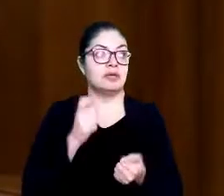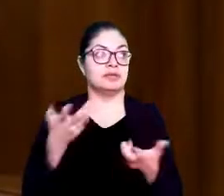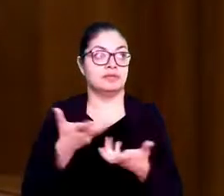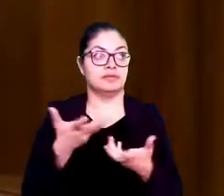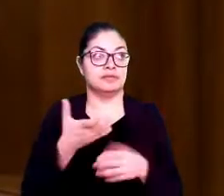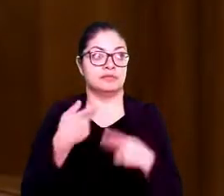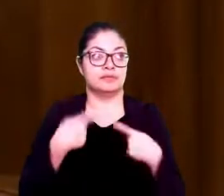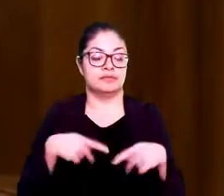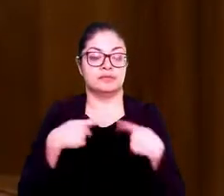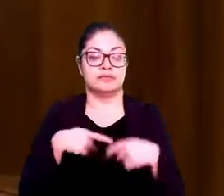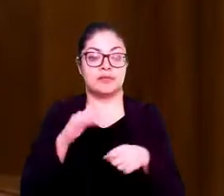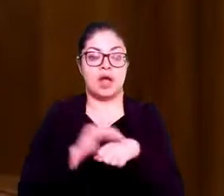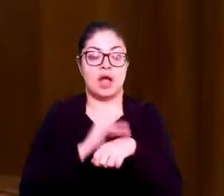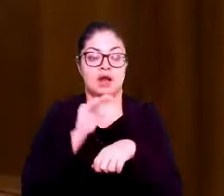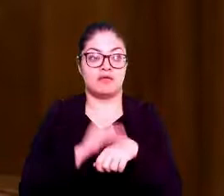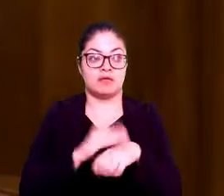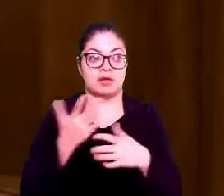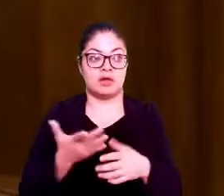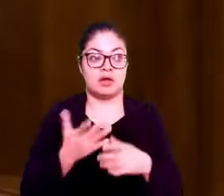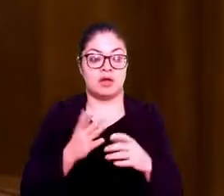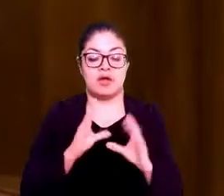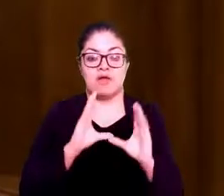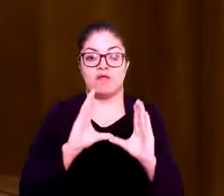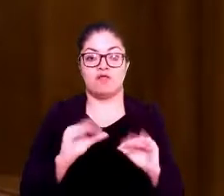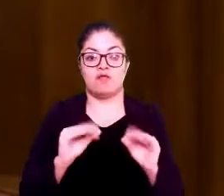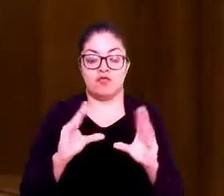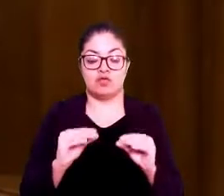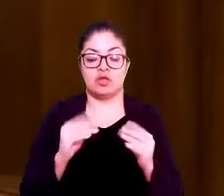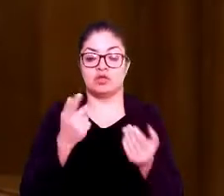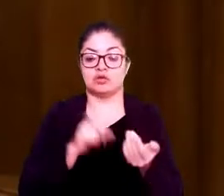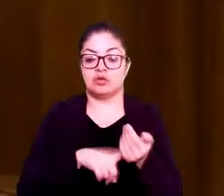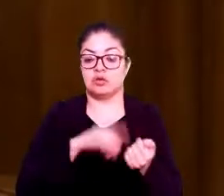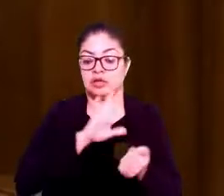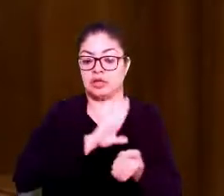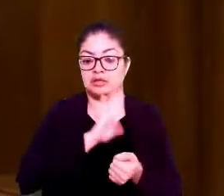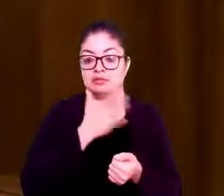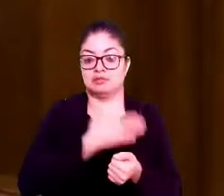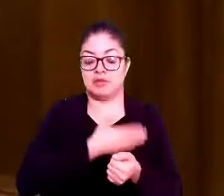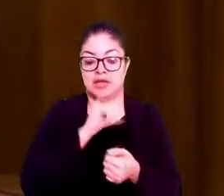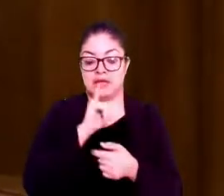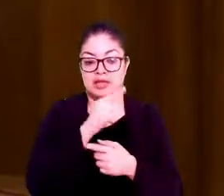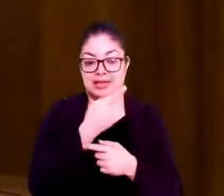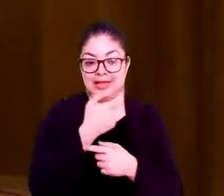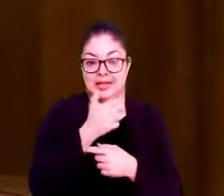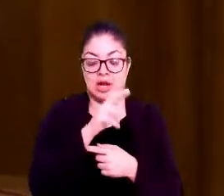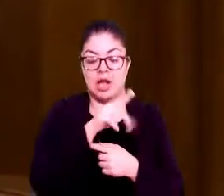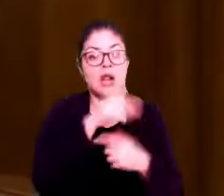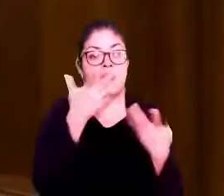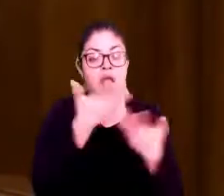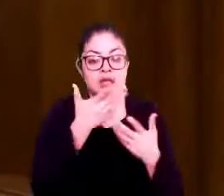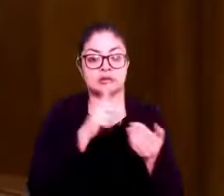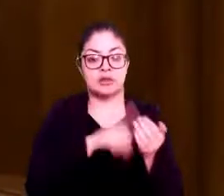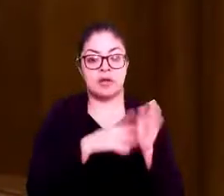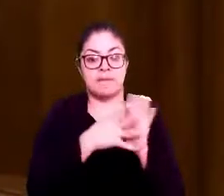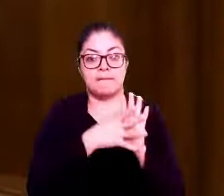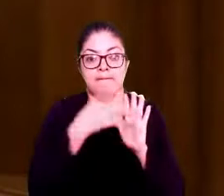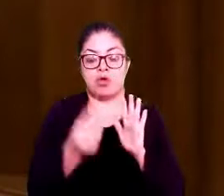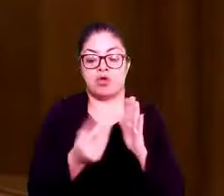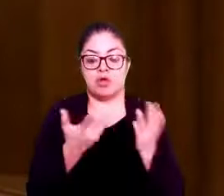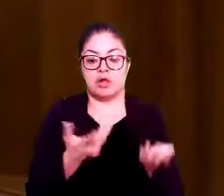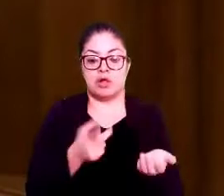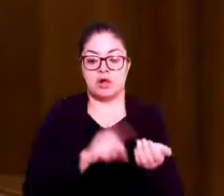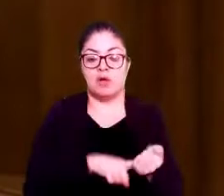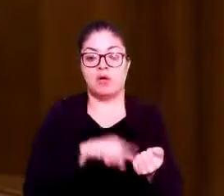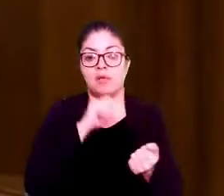a personas calificadas. La Fundación Integralia en España ha trabajado en este modelo, obteniendo un aumento en